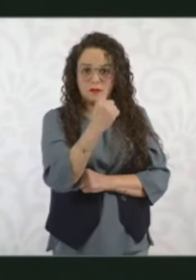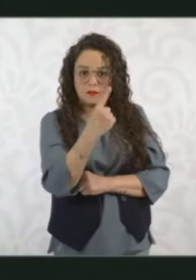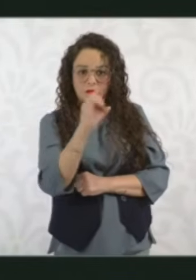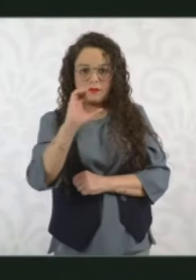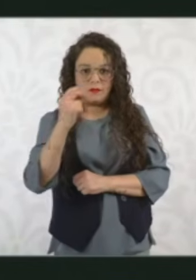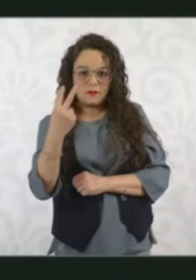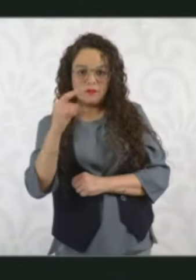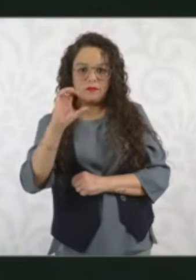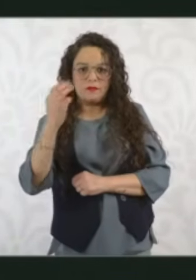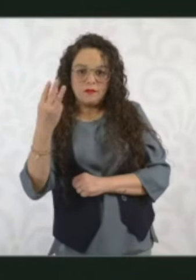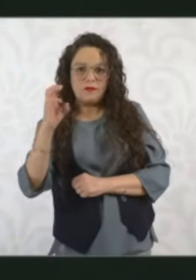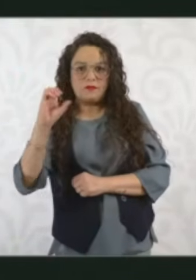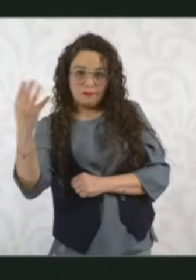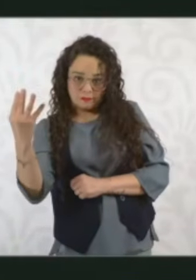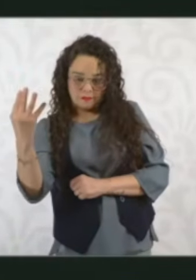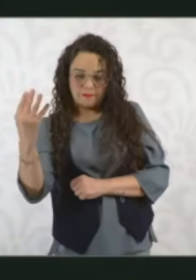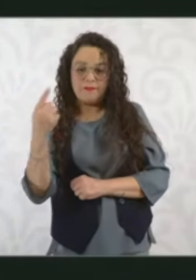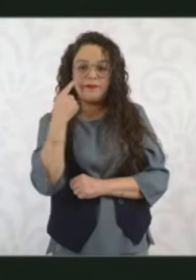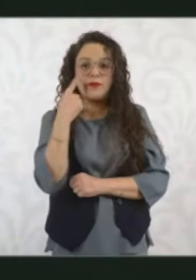1,